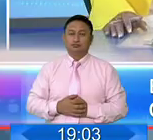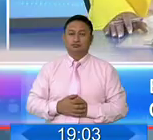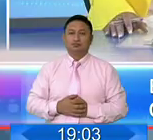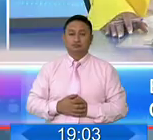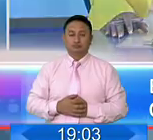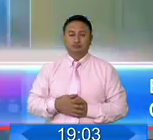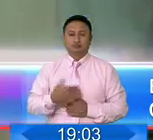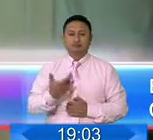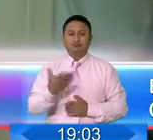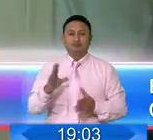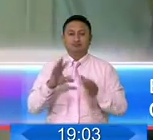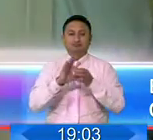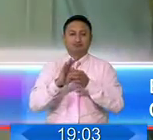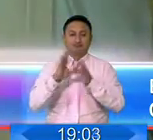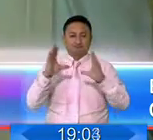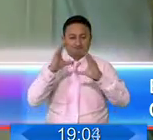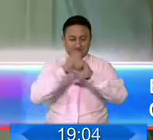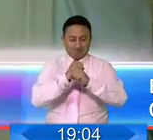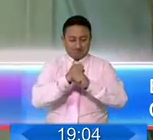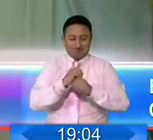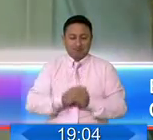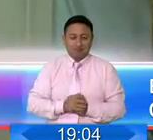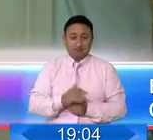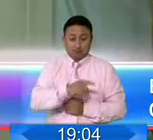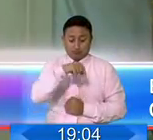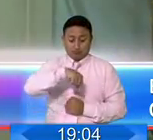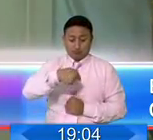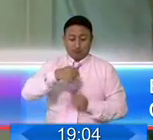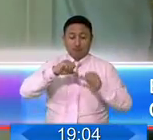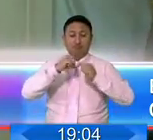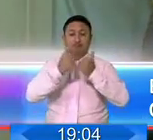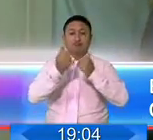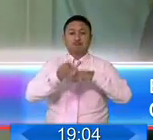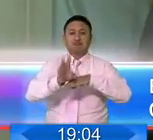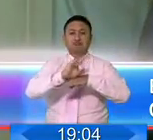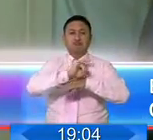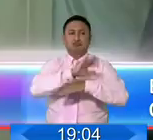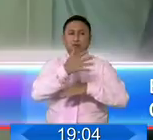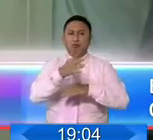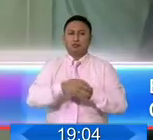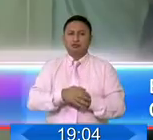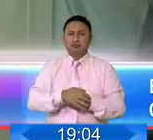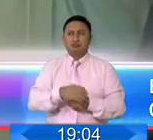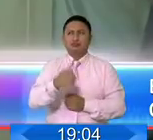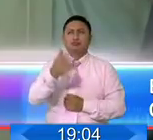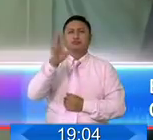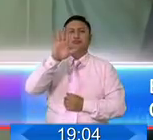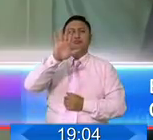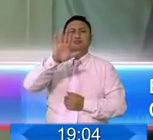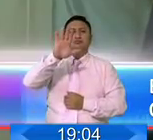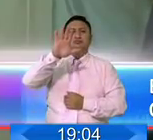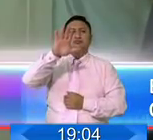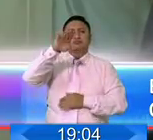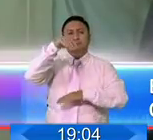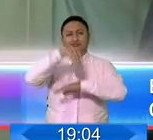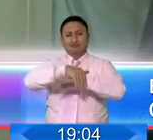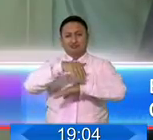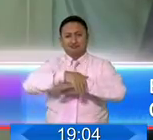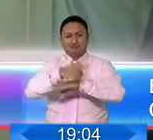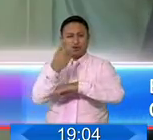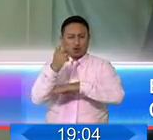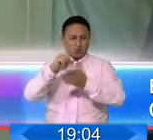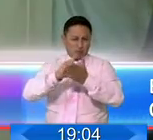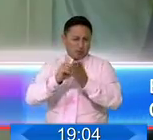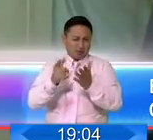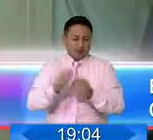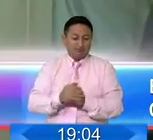María Fernanda, buenas noches. Así es, nos encontramos en la Asamblea Nacional, donde aproximadamente a las 17 horas con 12 minutos, la